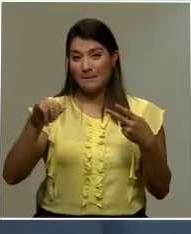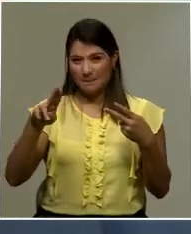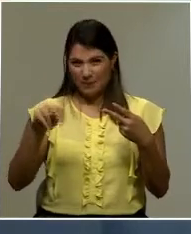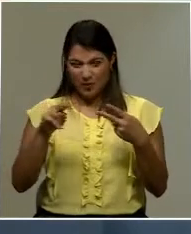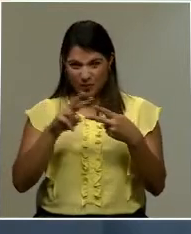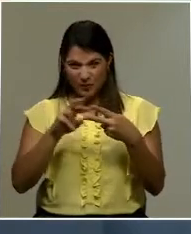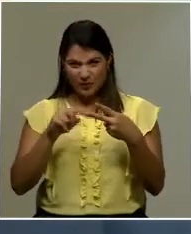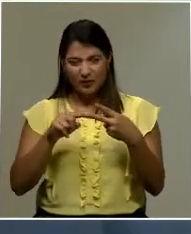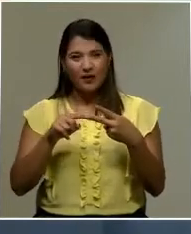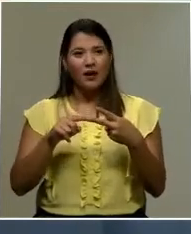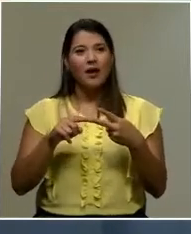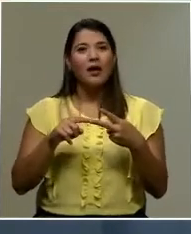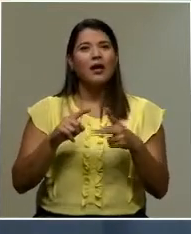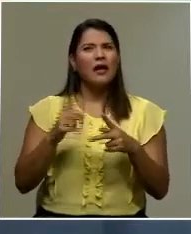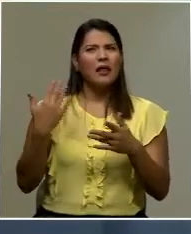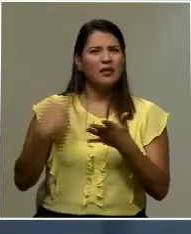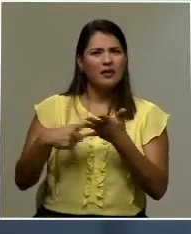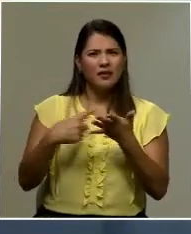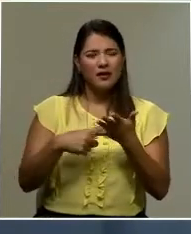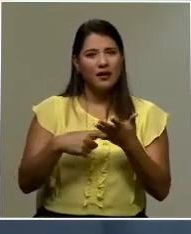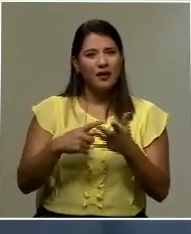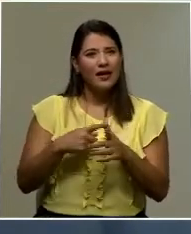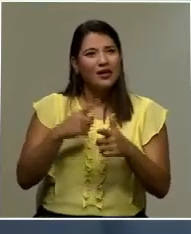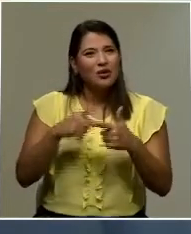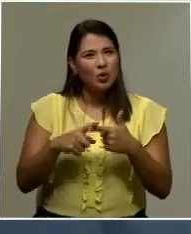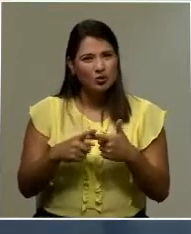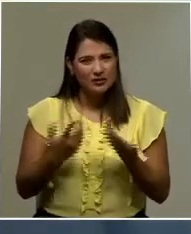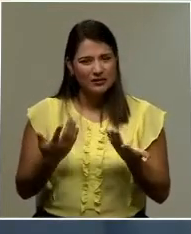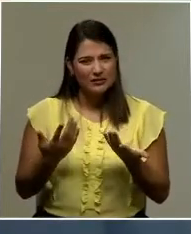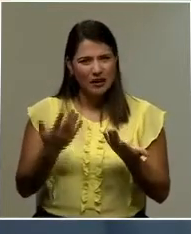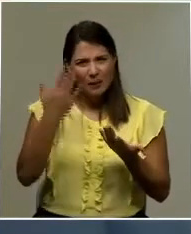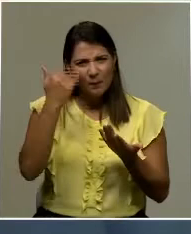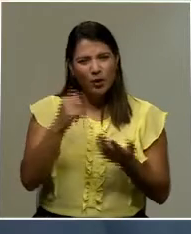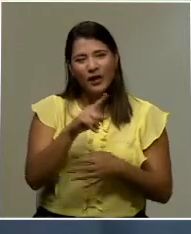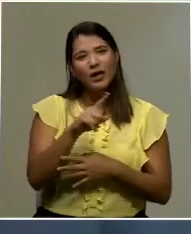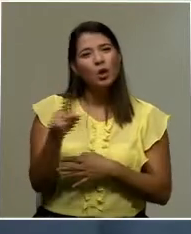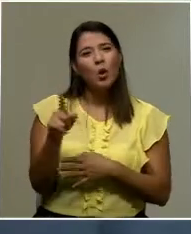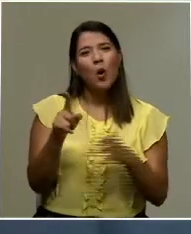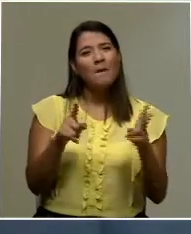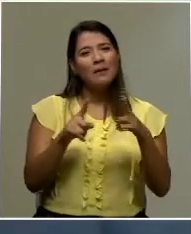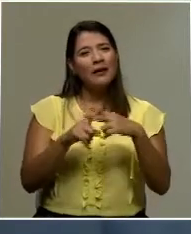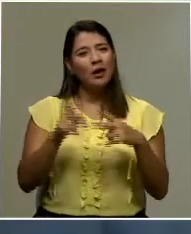comprobado, no se aplicó inmediatamente esta estrategia con el COVID?